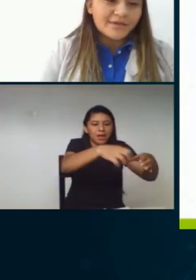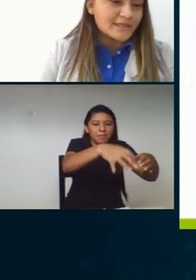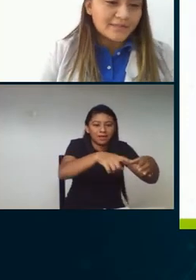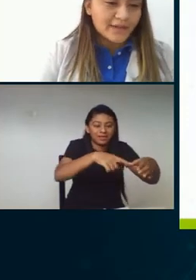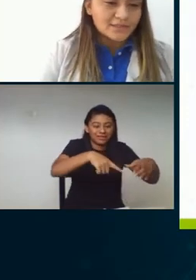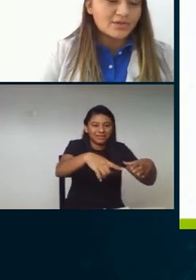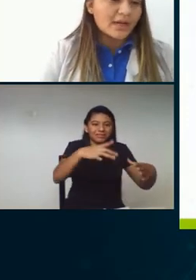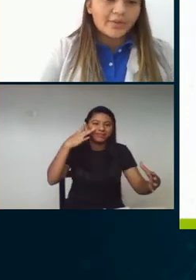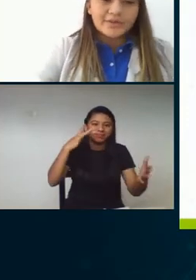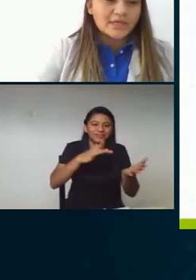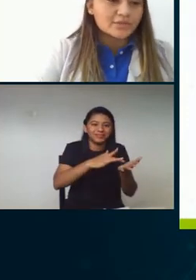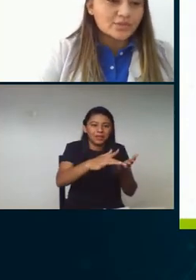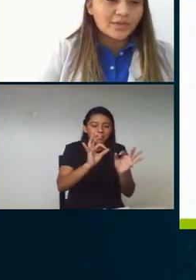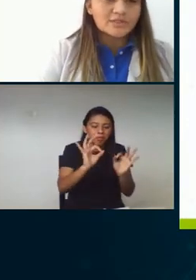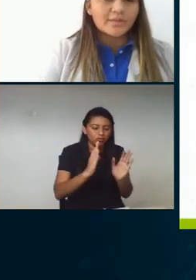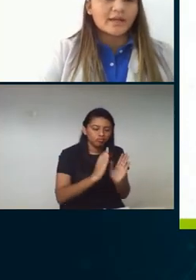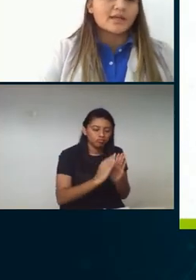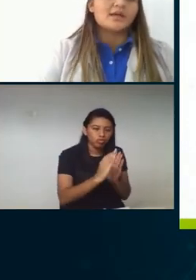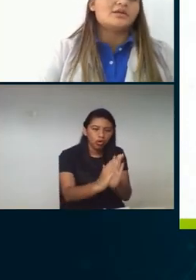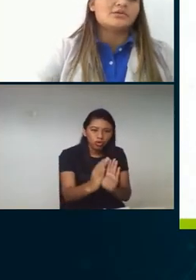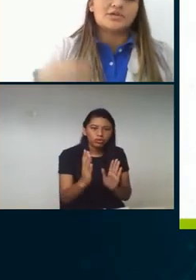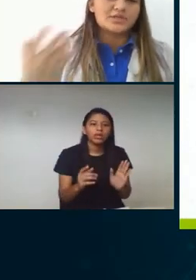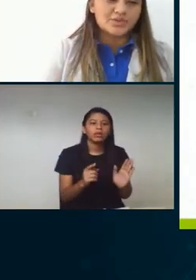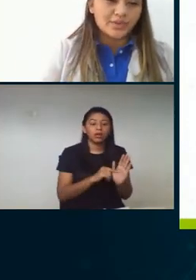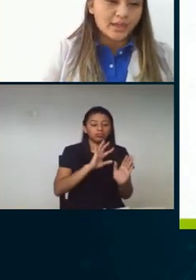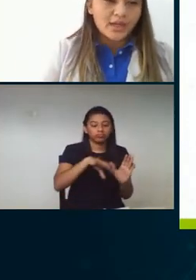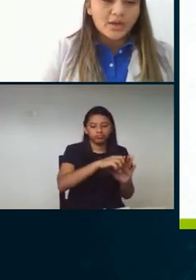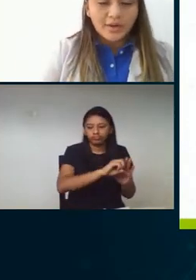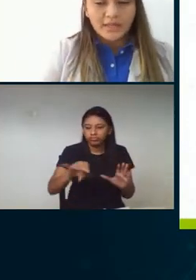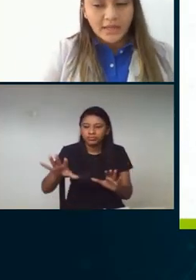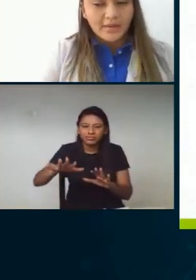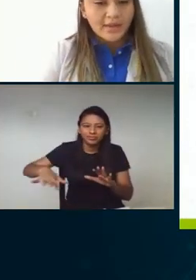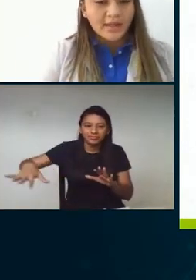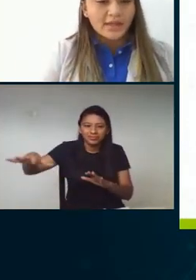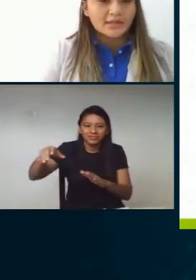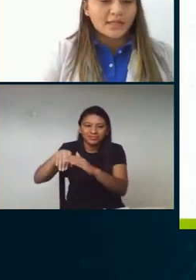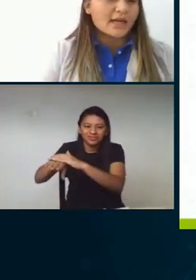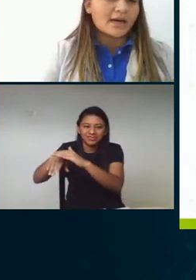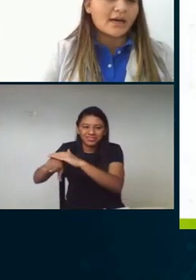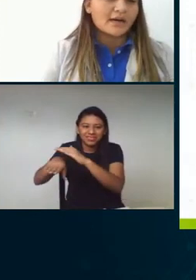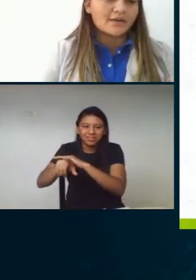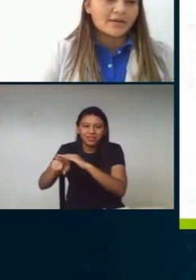esa debida separación y aprovechamos todo eso para que nos ayude con el tema